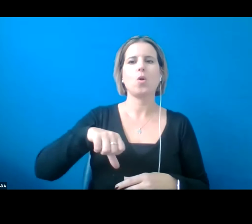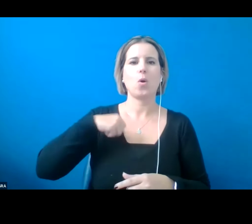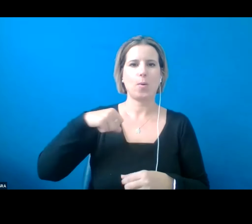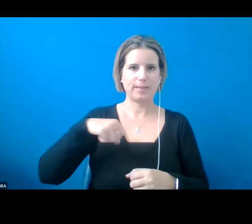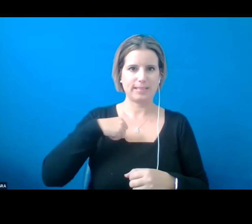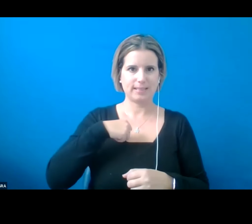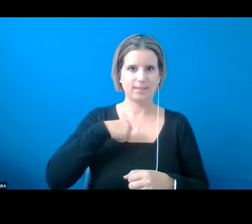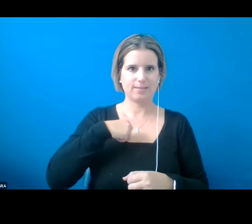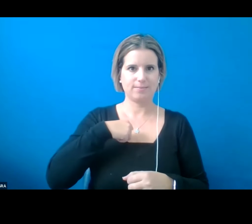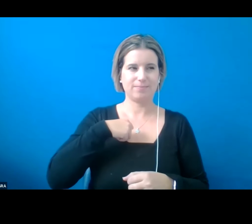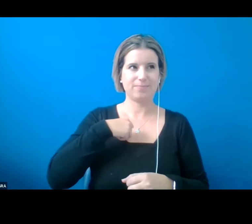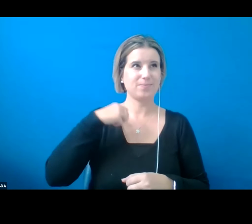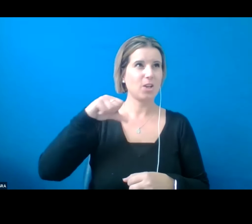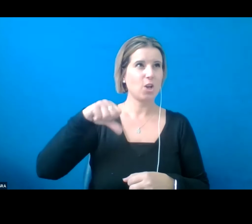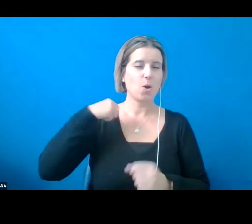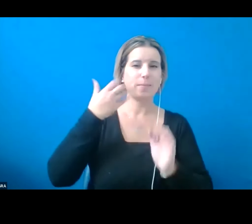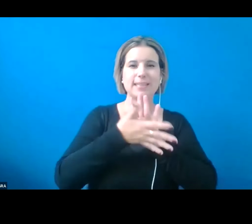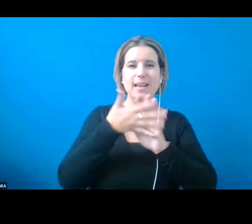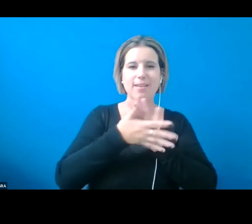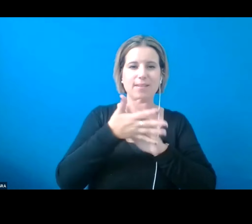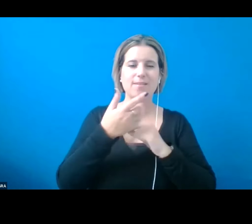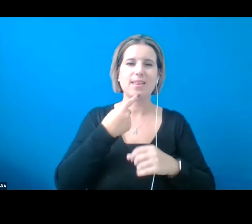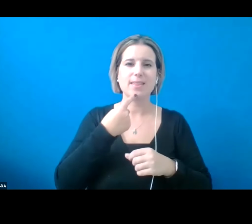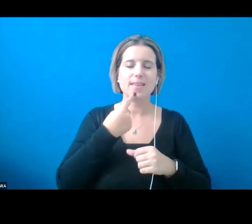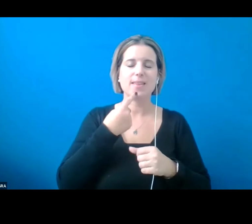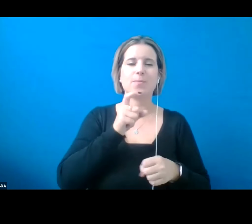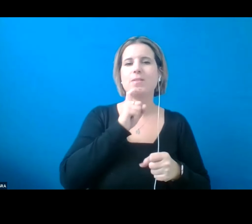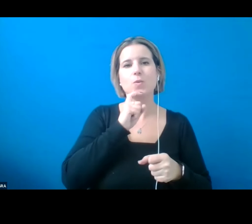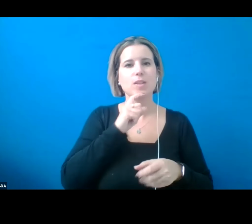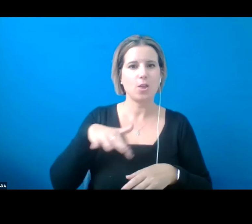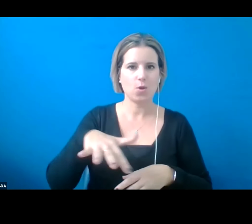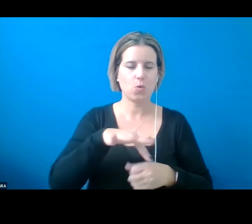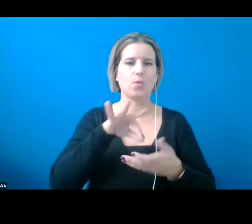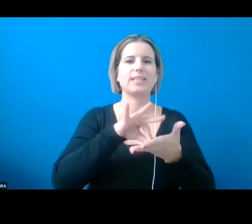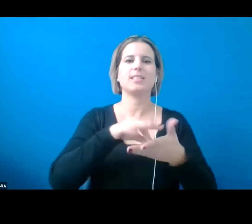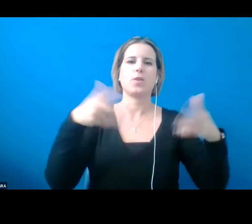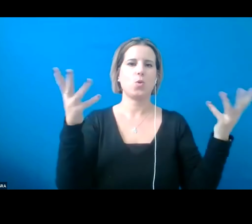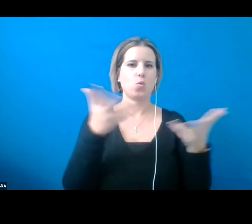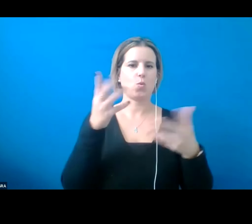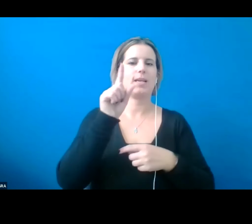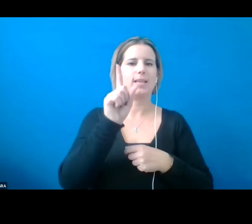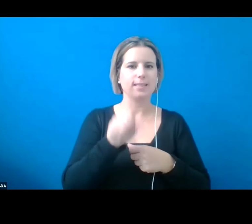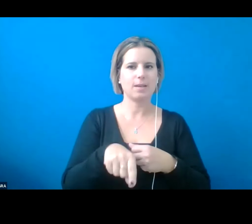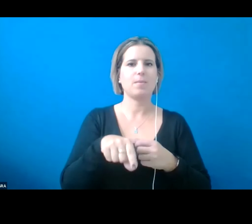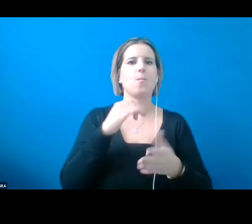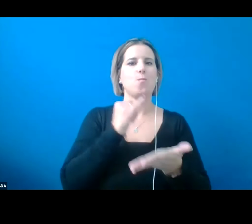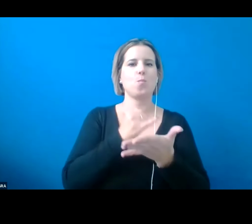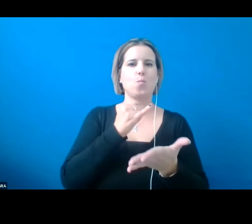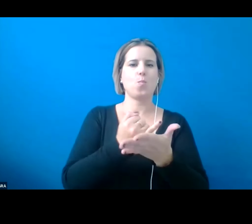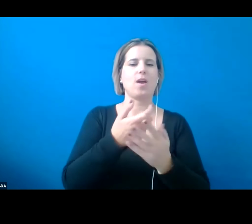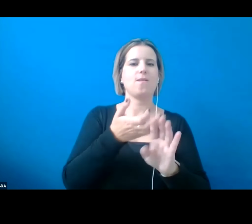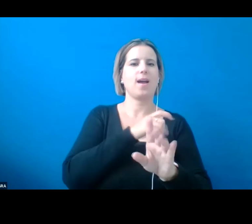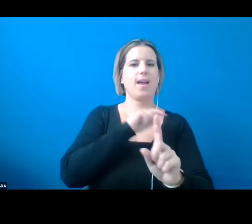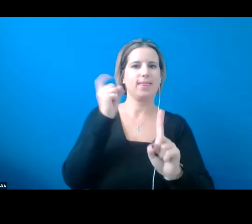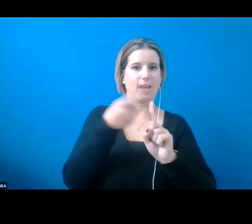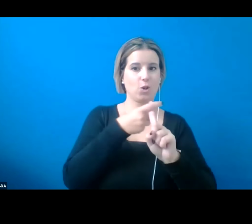los hospitales hablaban de que las dificultades estaban en los servicios de urgencias y también en las pruebas diagnósticas respecto a los